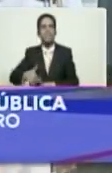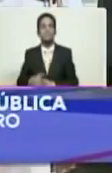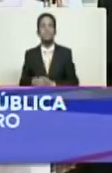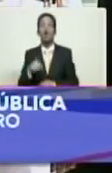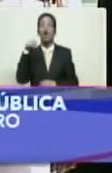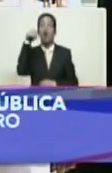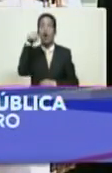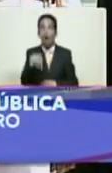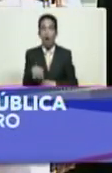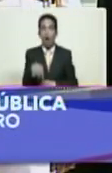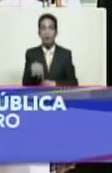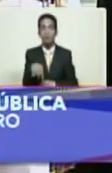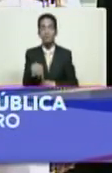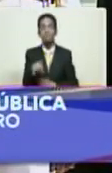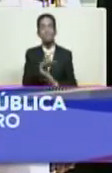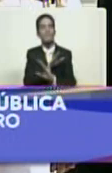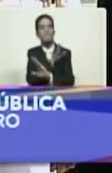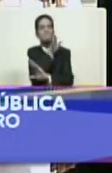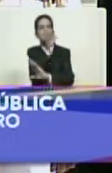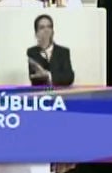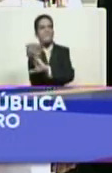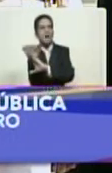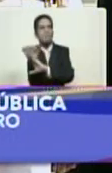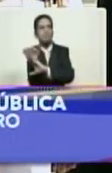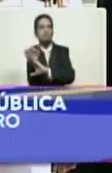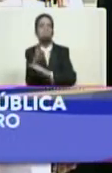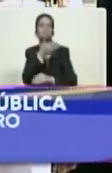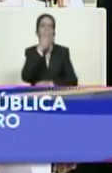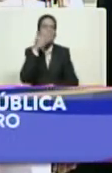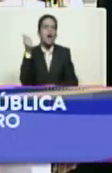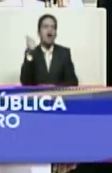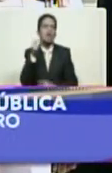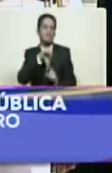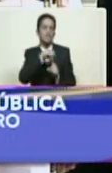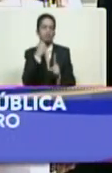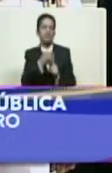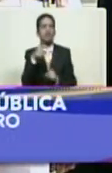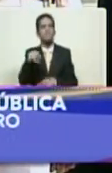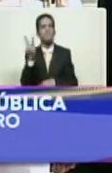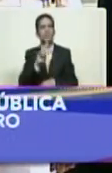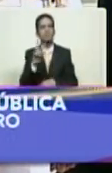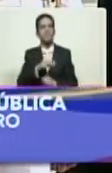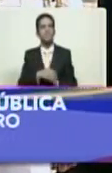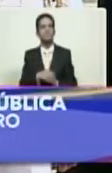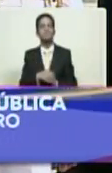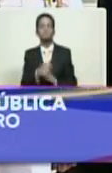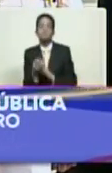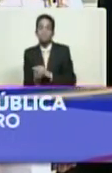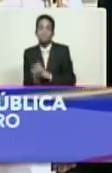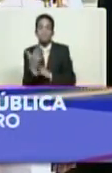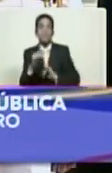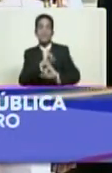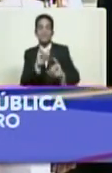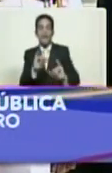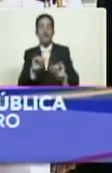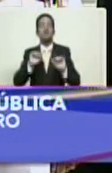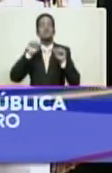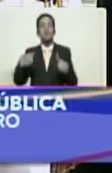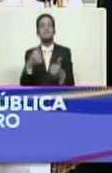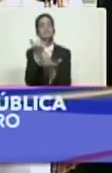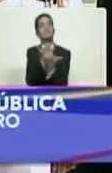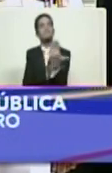vamos en unas condiciones mejores. Ha sido activado el programa de recuperación